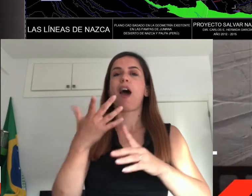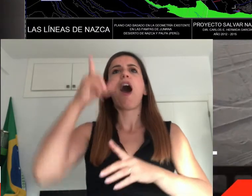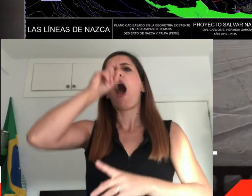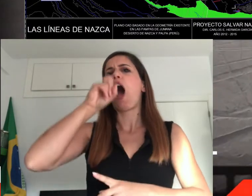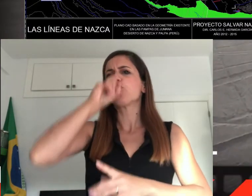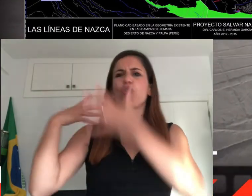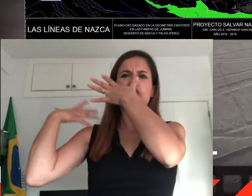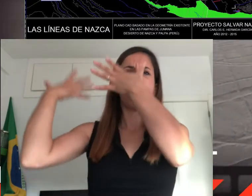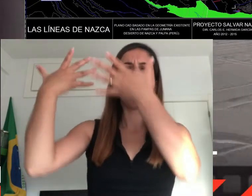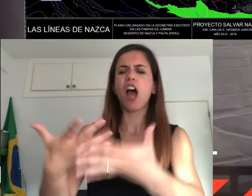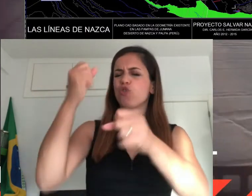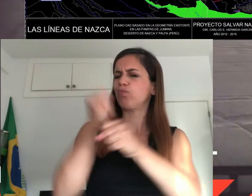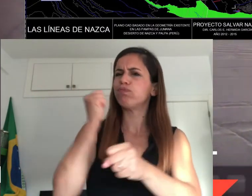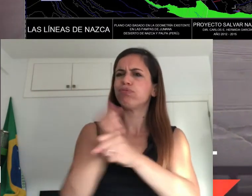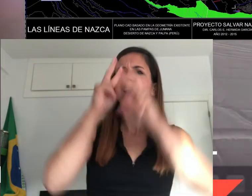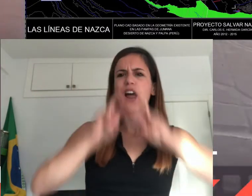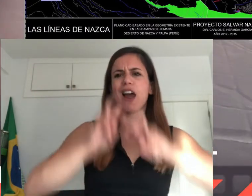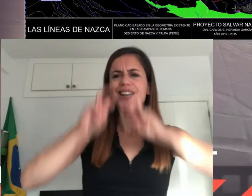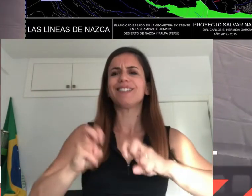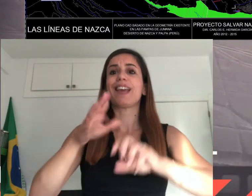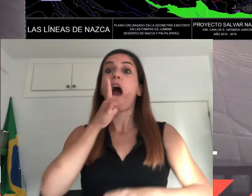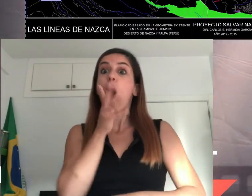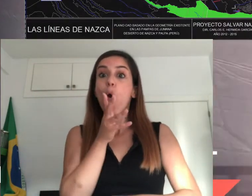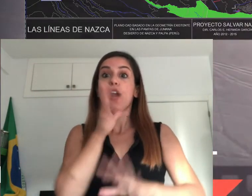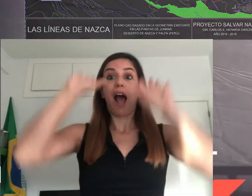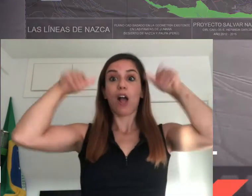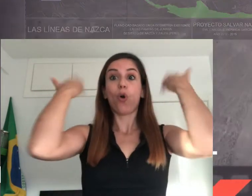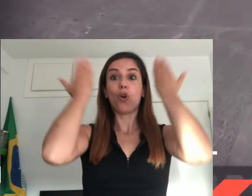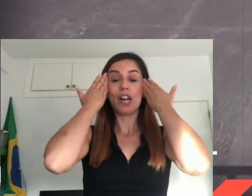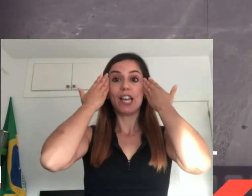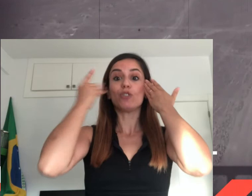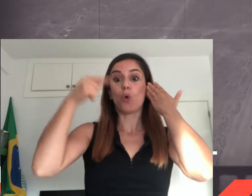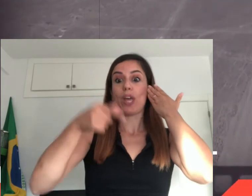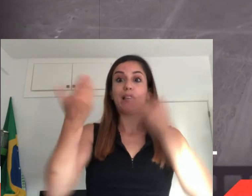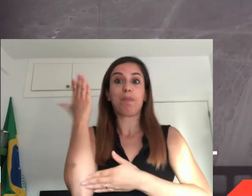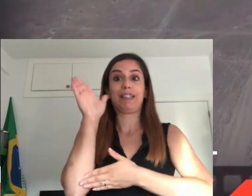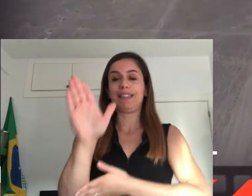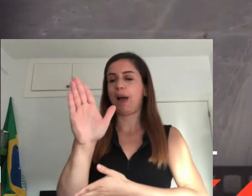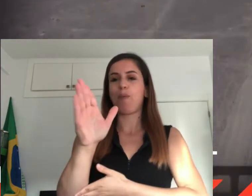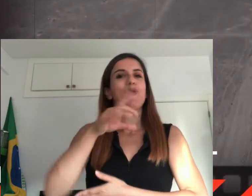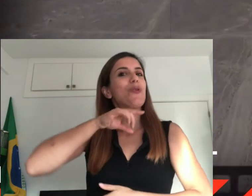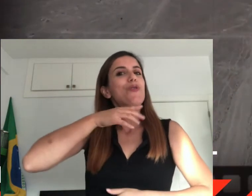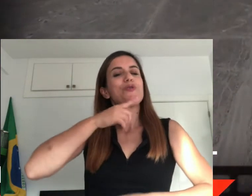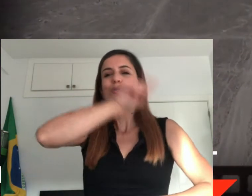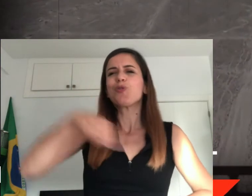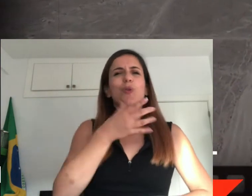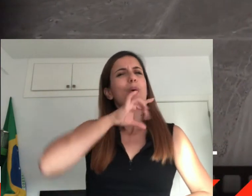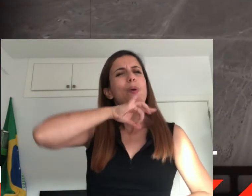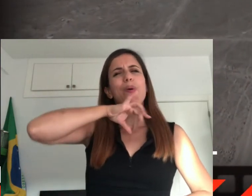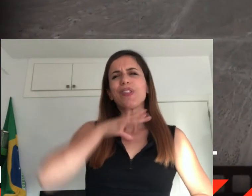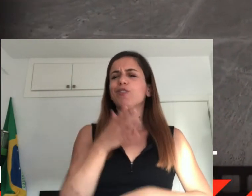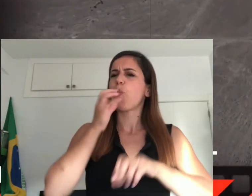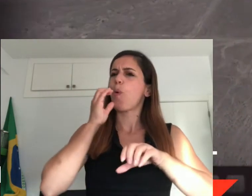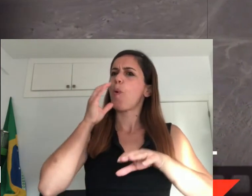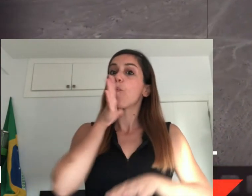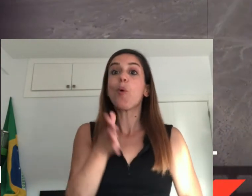una década de trabajo que culmina ahora aquí en la presentación de este congreso, por eso estamos tan contentos porque han sido muchísimas horas de